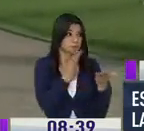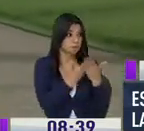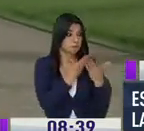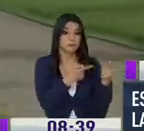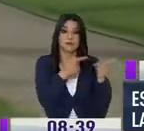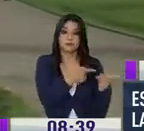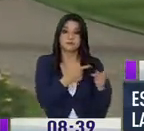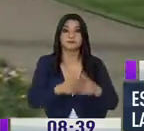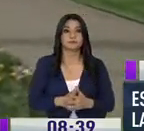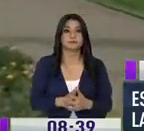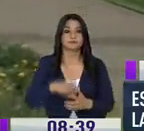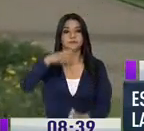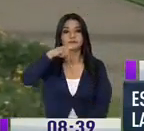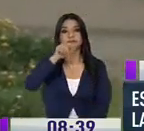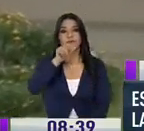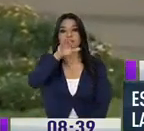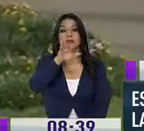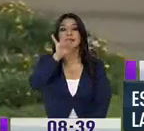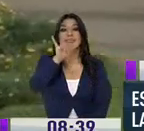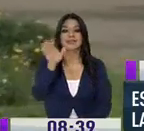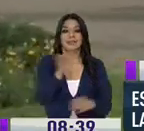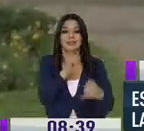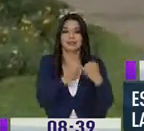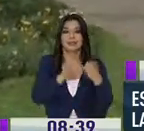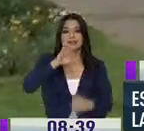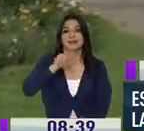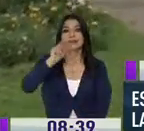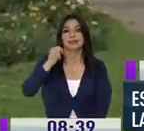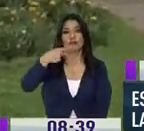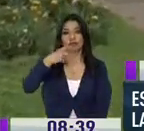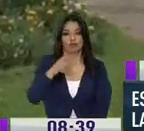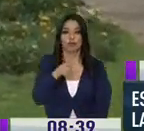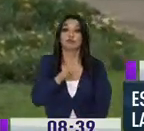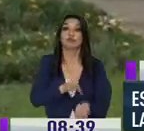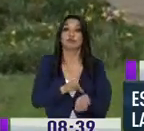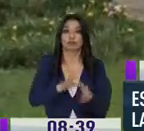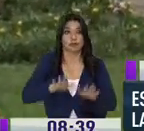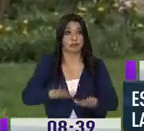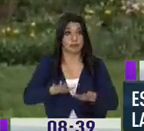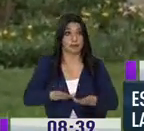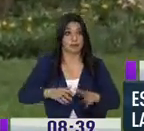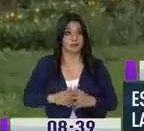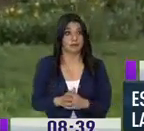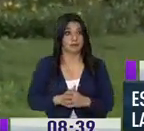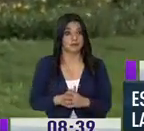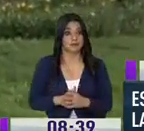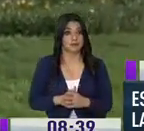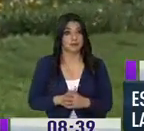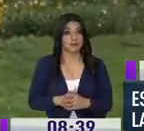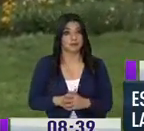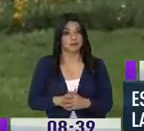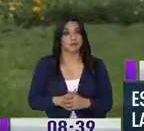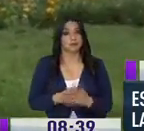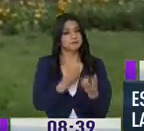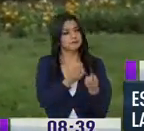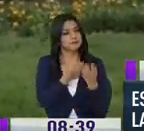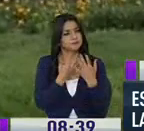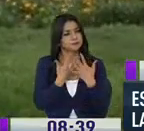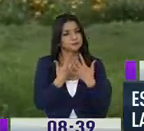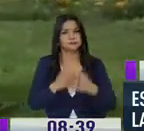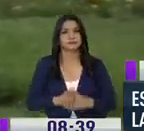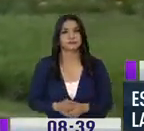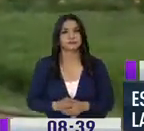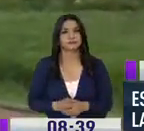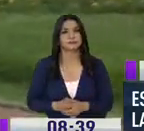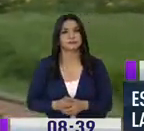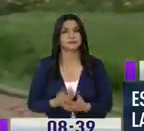nos acompaña Patti Tingo, es la veterinaria de Urbo Animal, ¿verdad? Si no me equivoco. Sí. Coméntanos, ¿qué